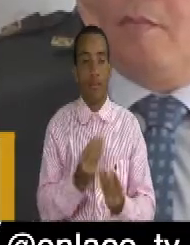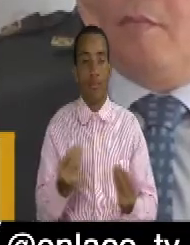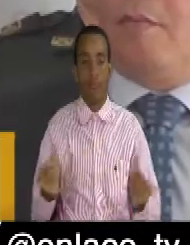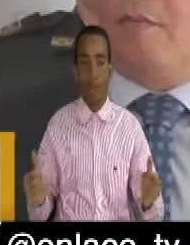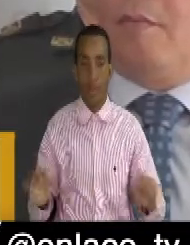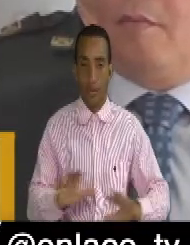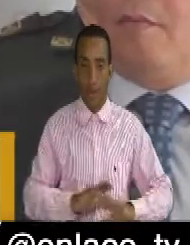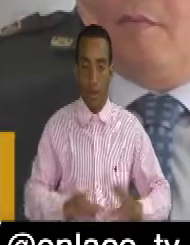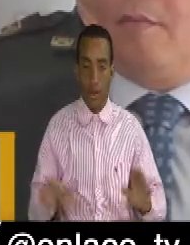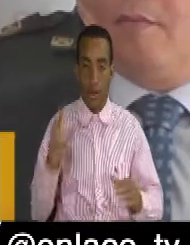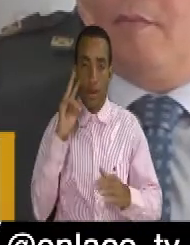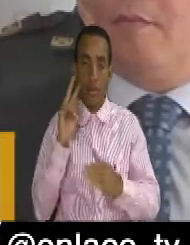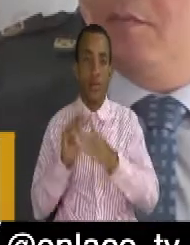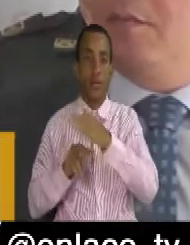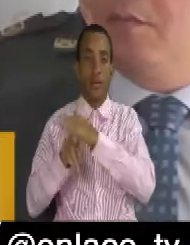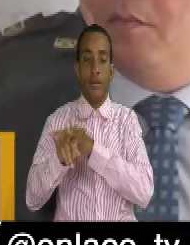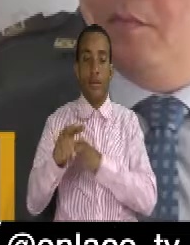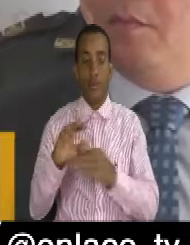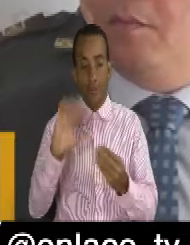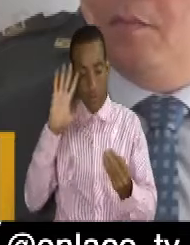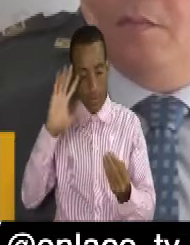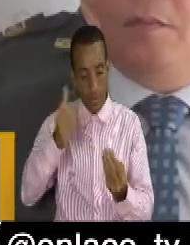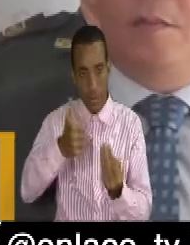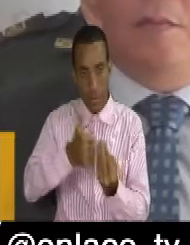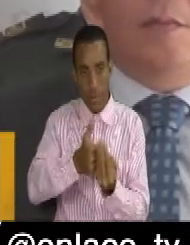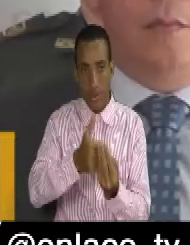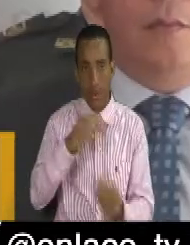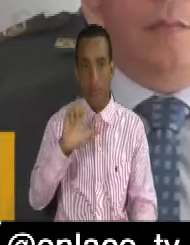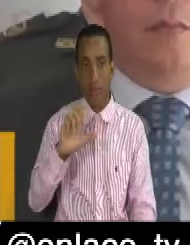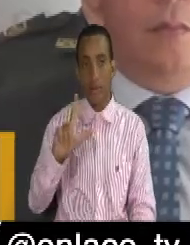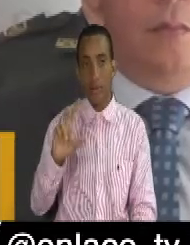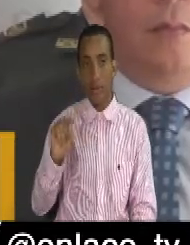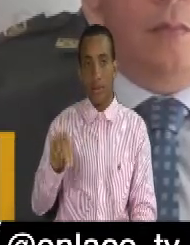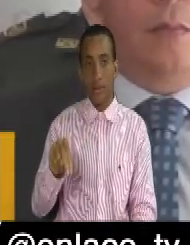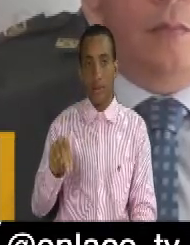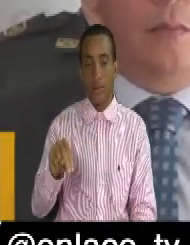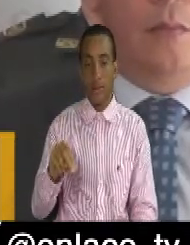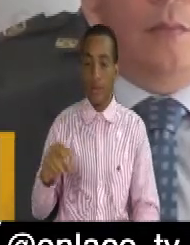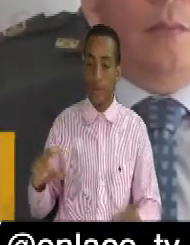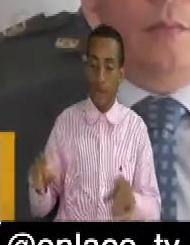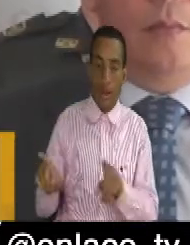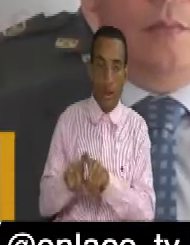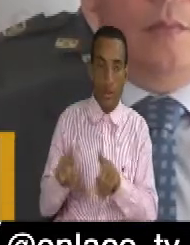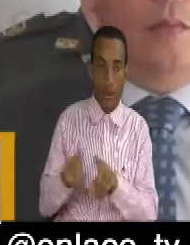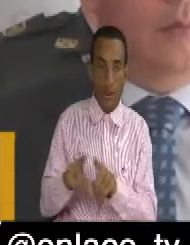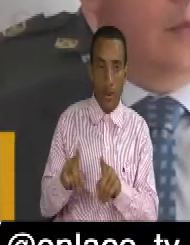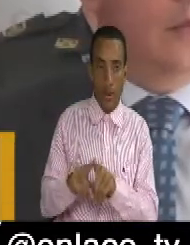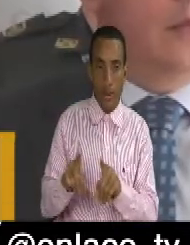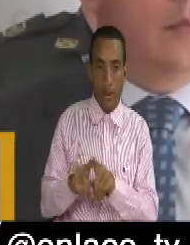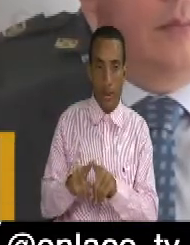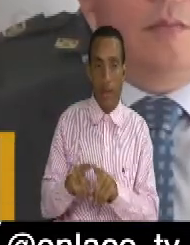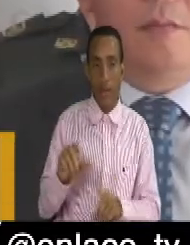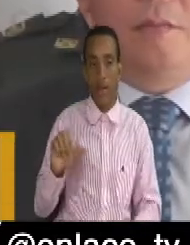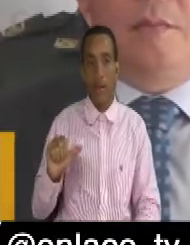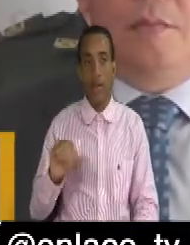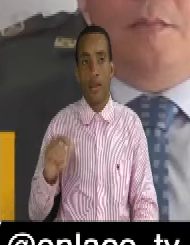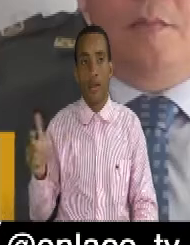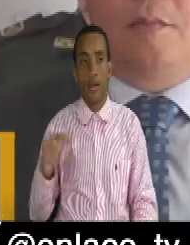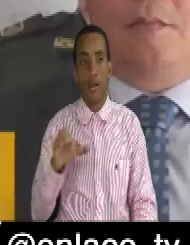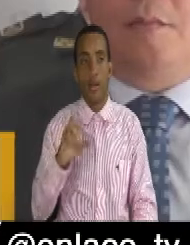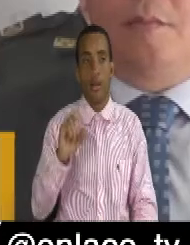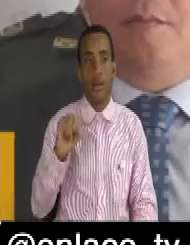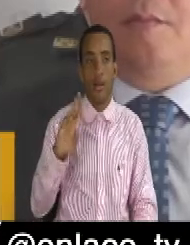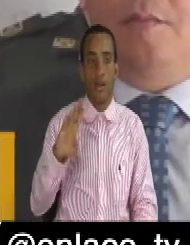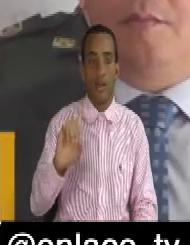esta proyección del ELN. Asimismo, de resaltar ese hermano alias El Tombo, quien fungió como cabecilla del Frente de Manuel